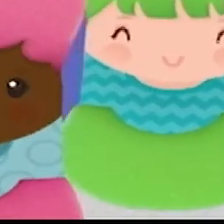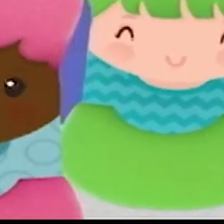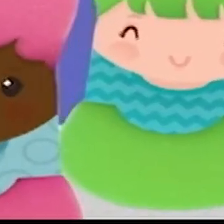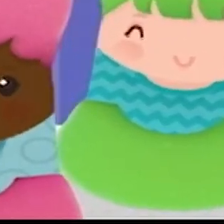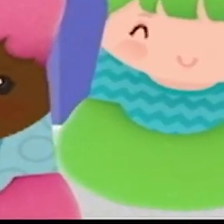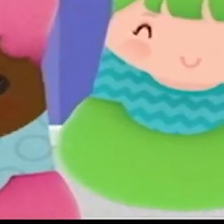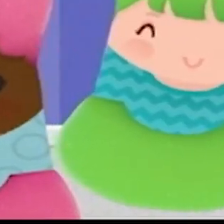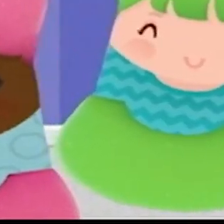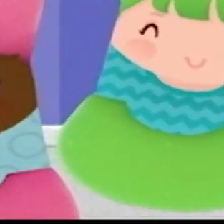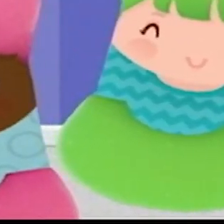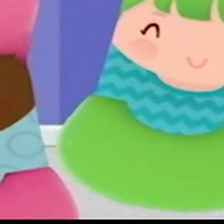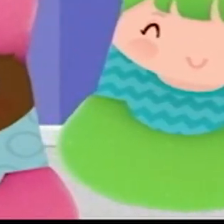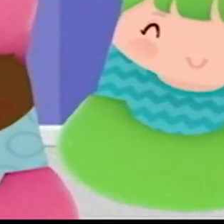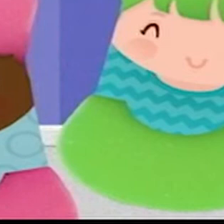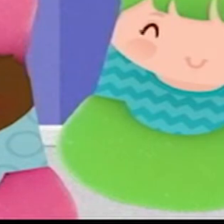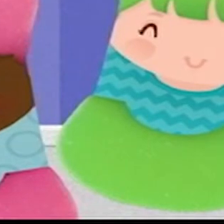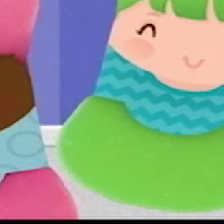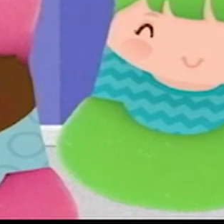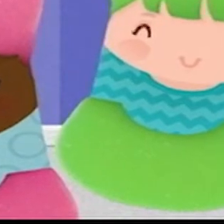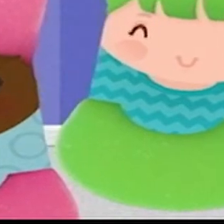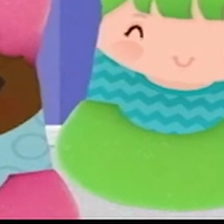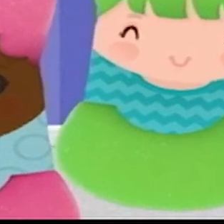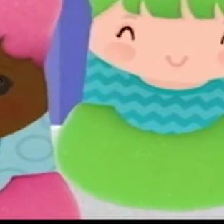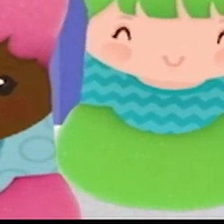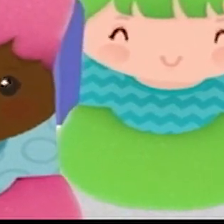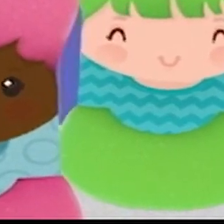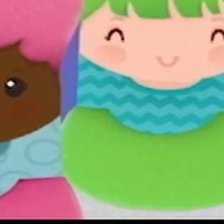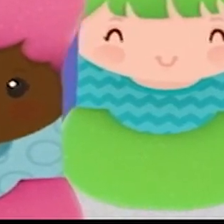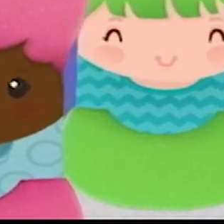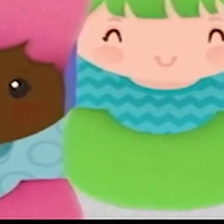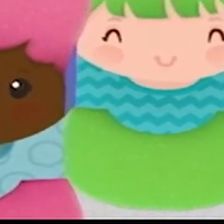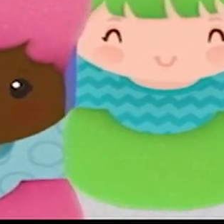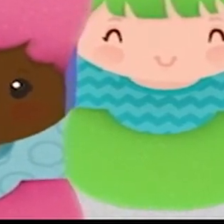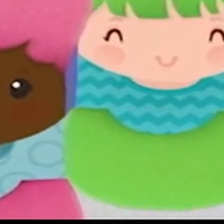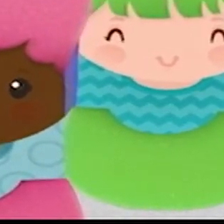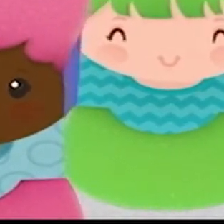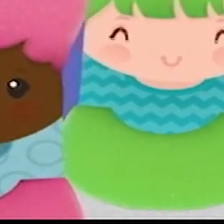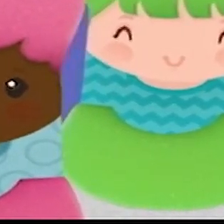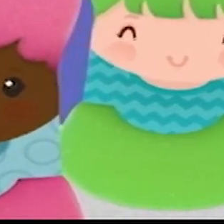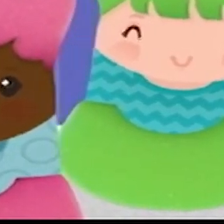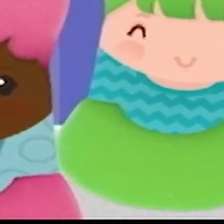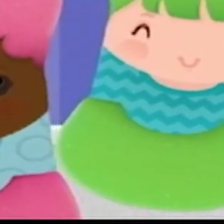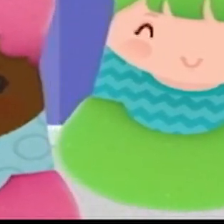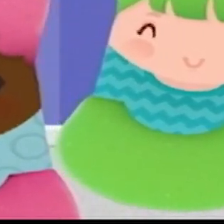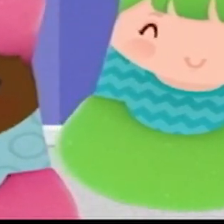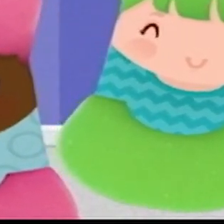Consultas 1147, denuncias 911, línea adolescente madre